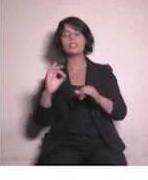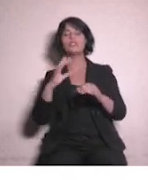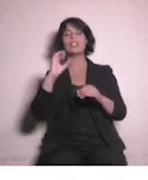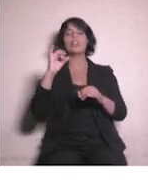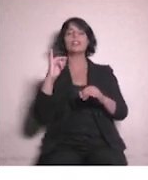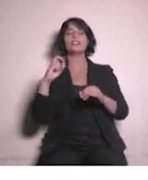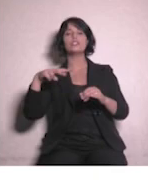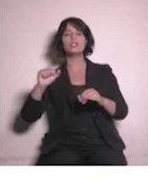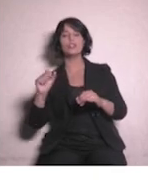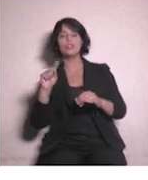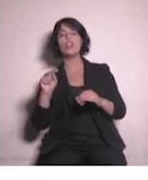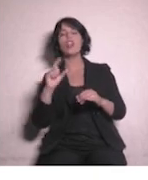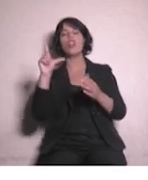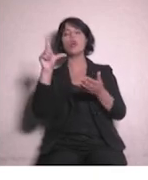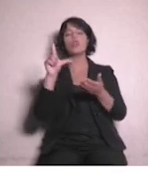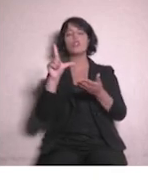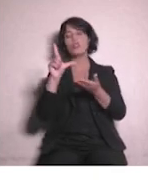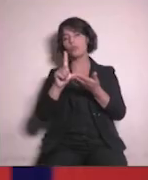locales.